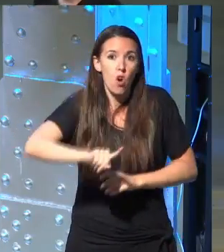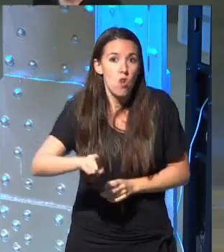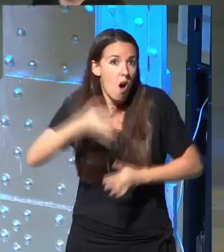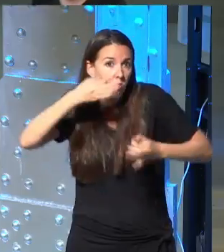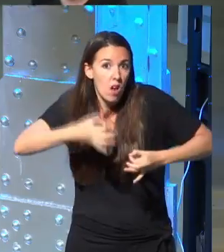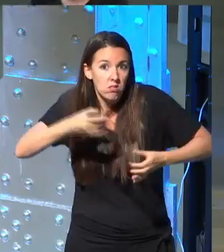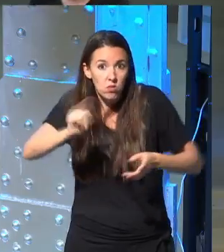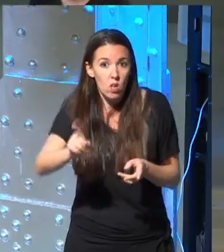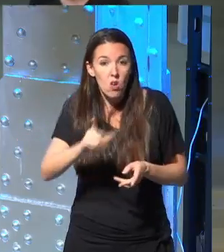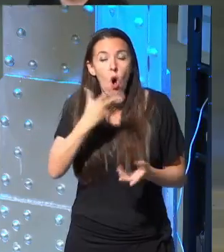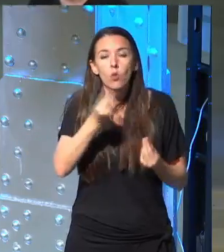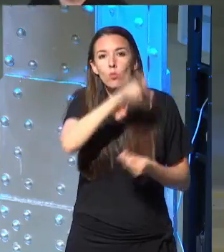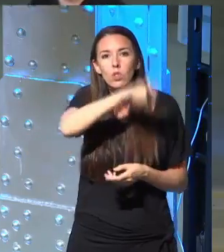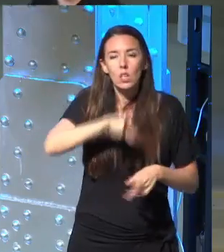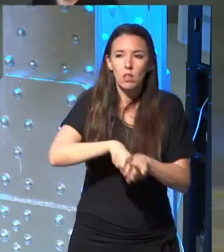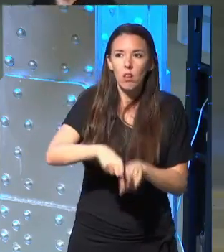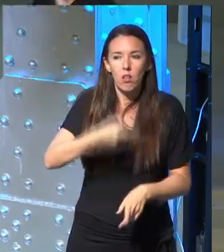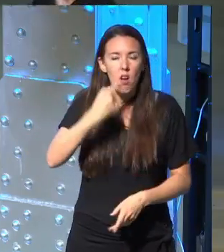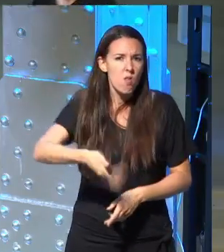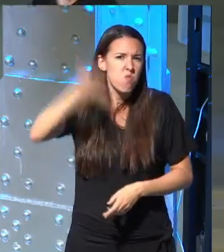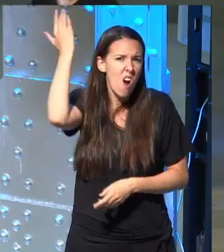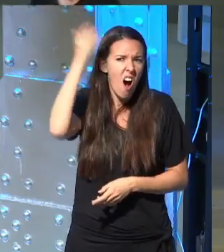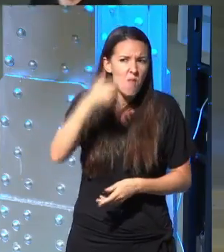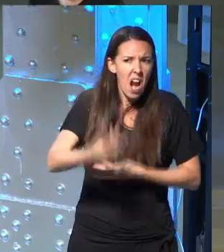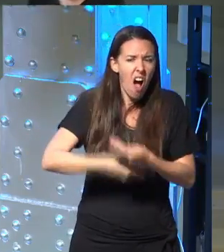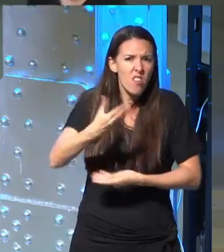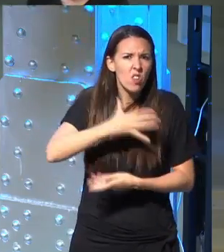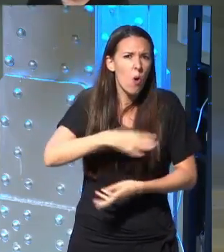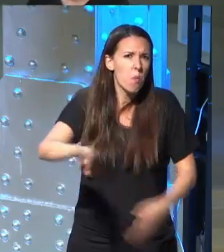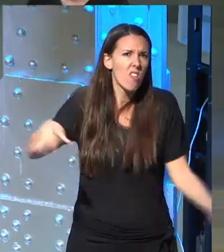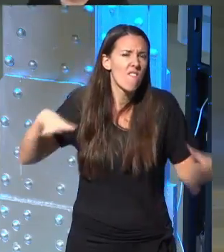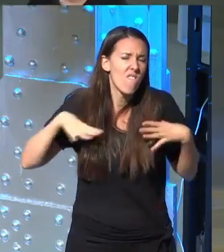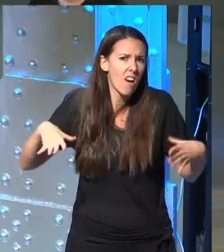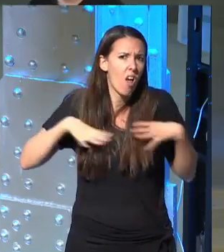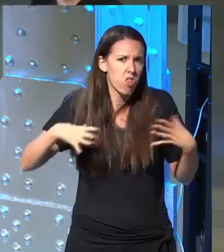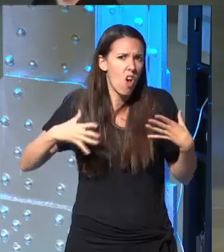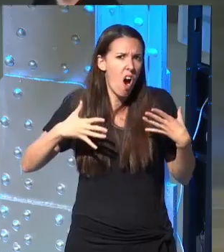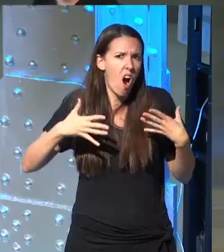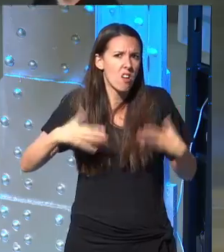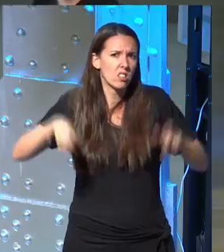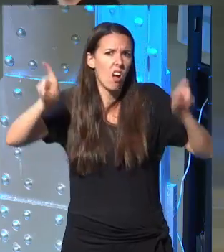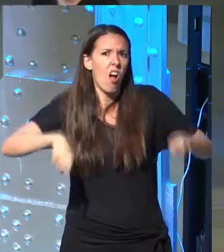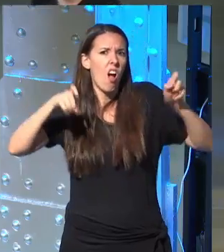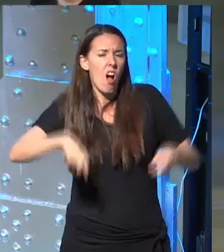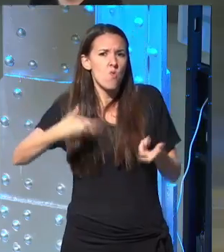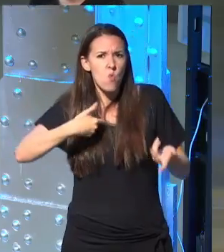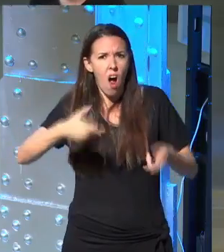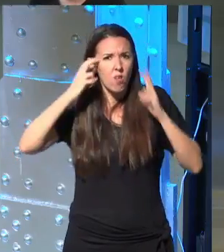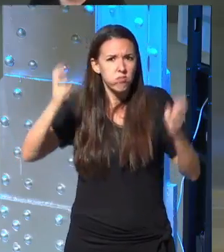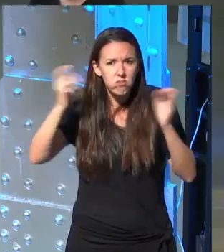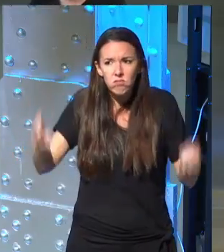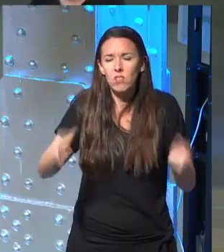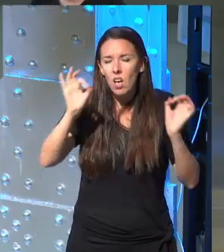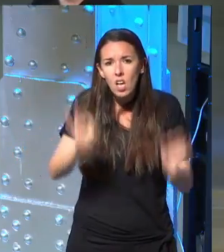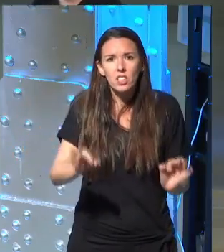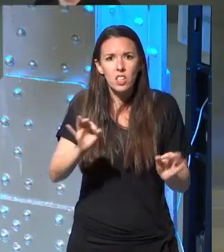¿No? Mucha gente lo criticaba a Manuel, decía, este mira lo que está haciendo, pudiendo estar de vacaciones, rascándose las narices o tal, y mira,